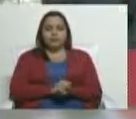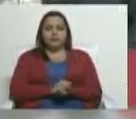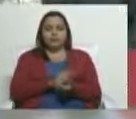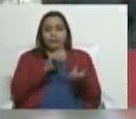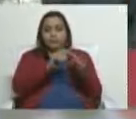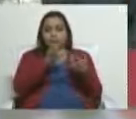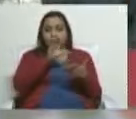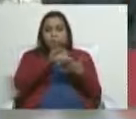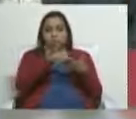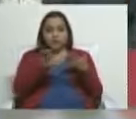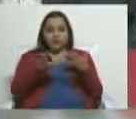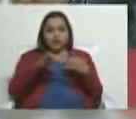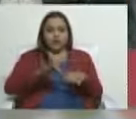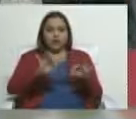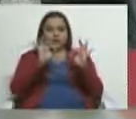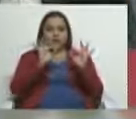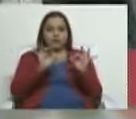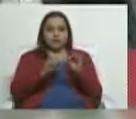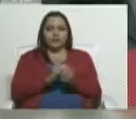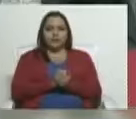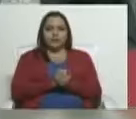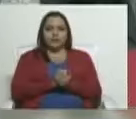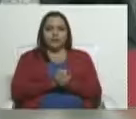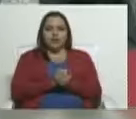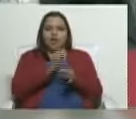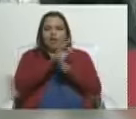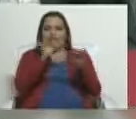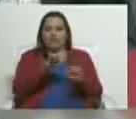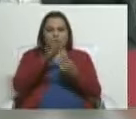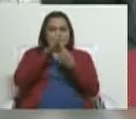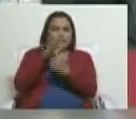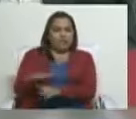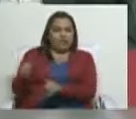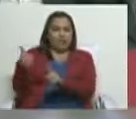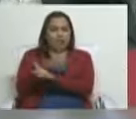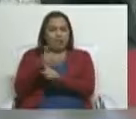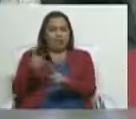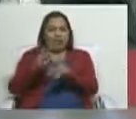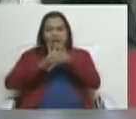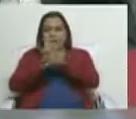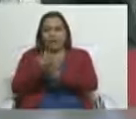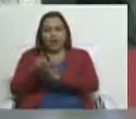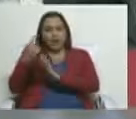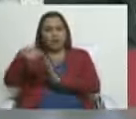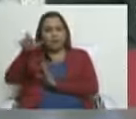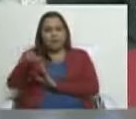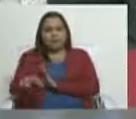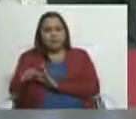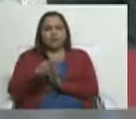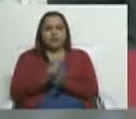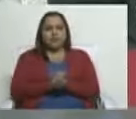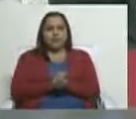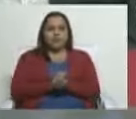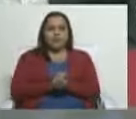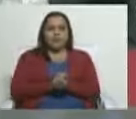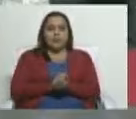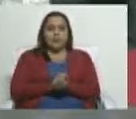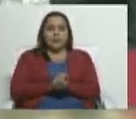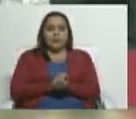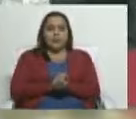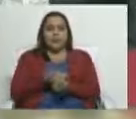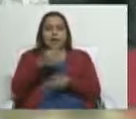caracterizar el fascismo es su xenofobia, ¿no? La eliminación del otro, la alteridad, es decir, que exista